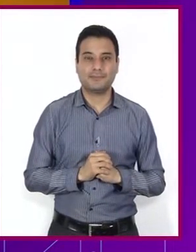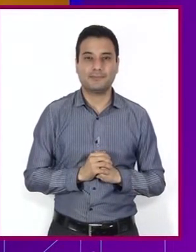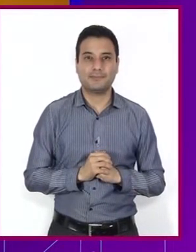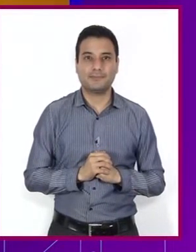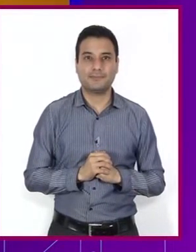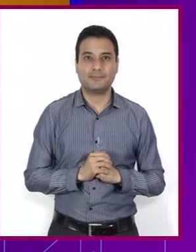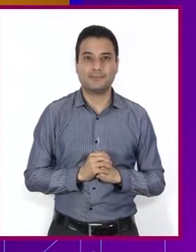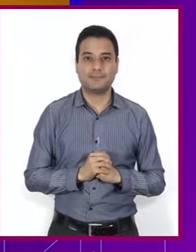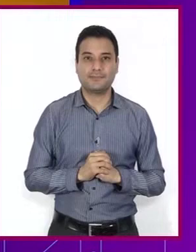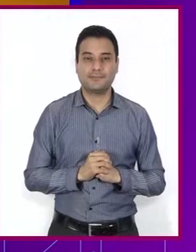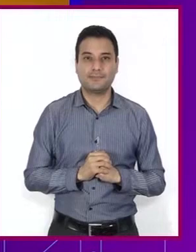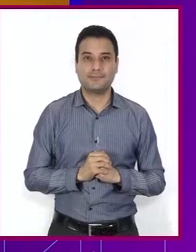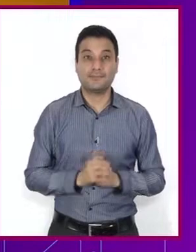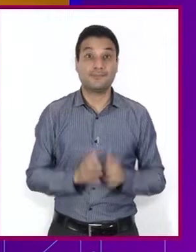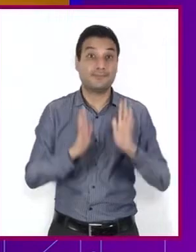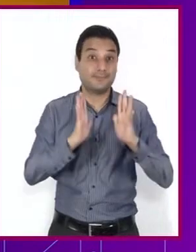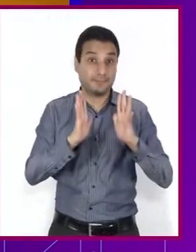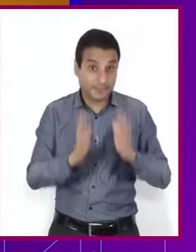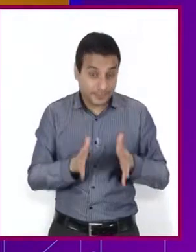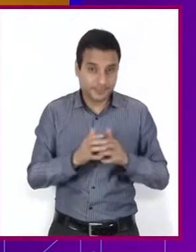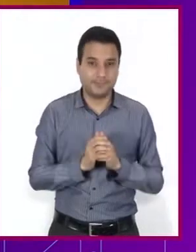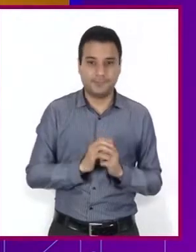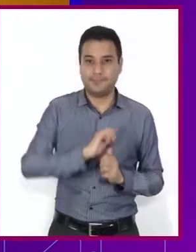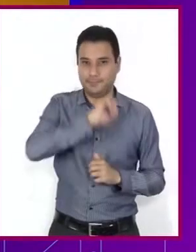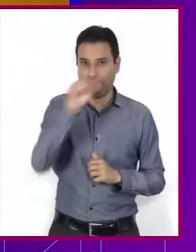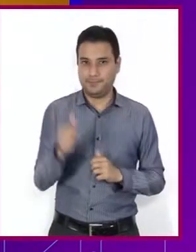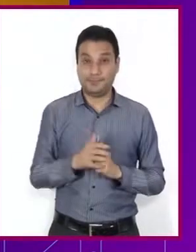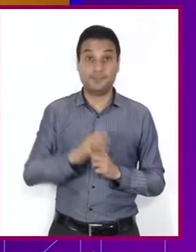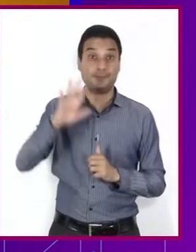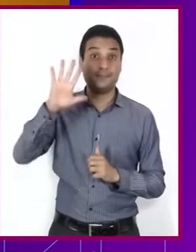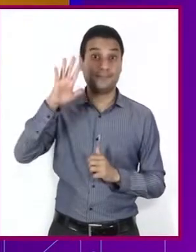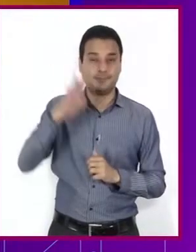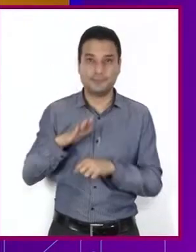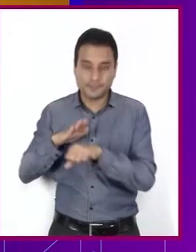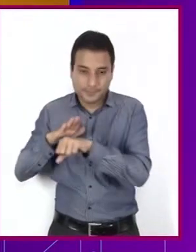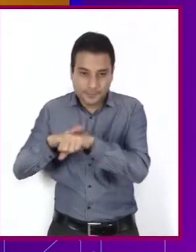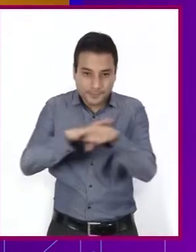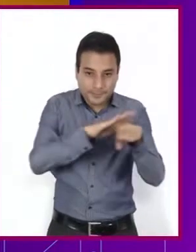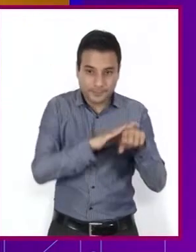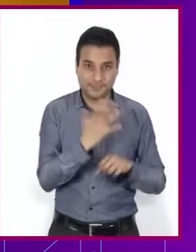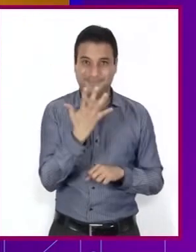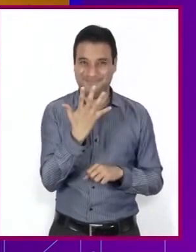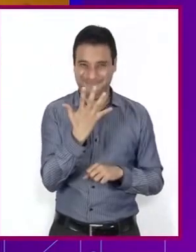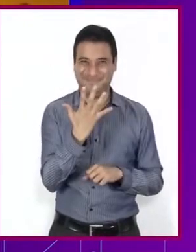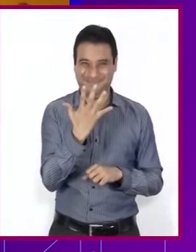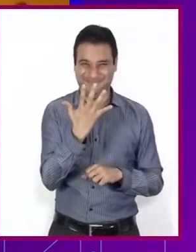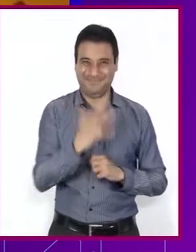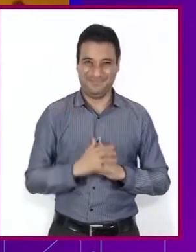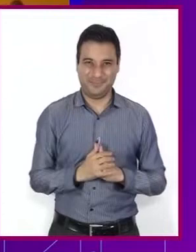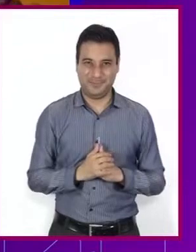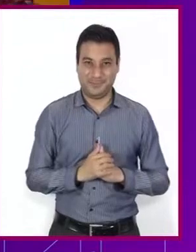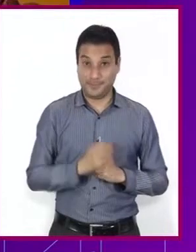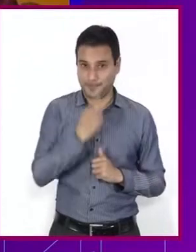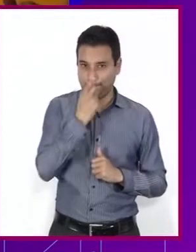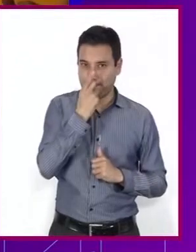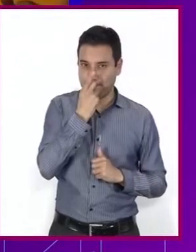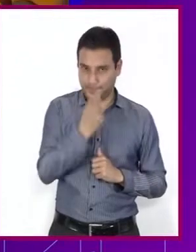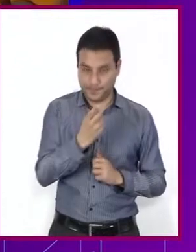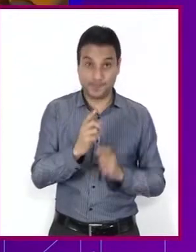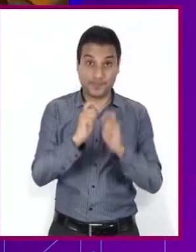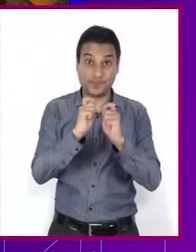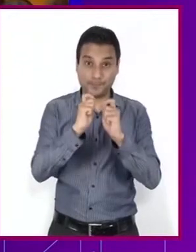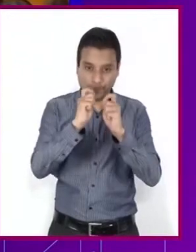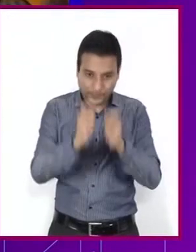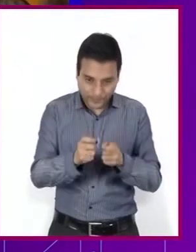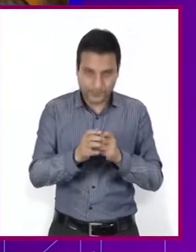Viendo eso, el sol llamó a 5 de los Mimixcoa que habían nacido después que los demás y les dio flechas